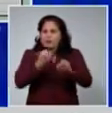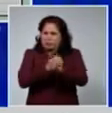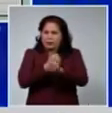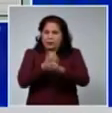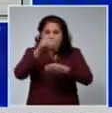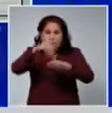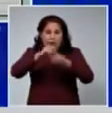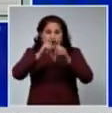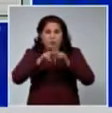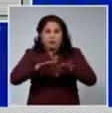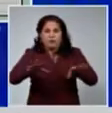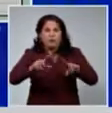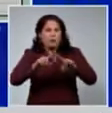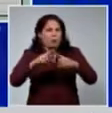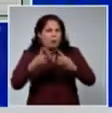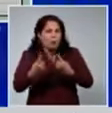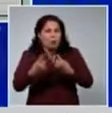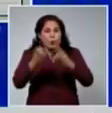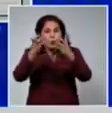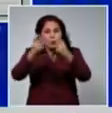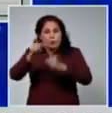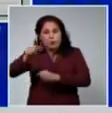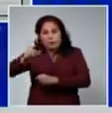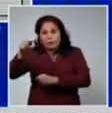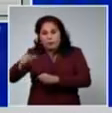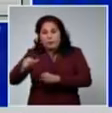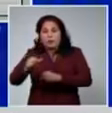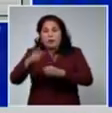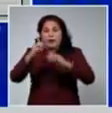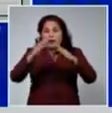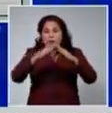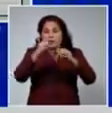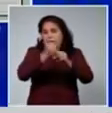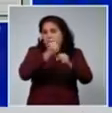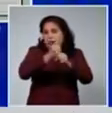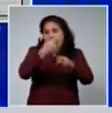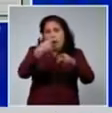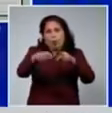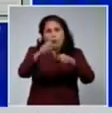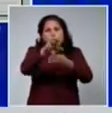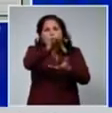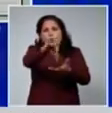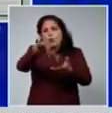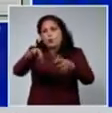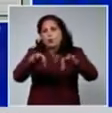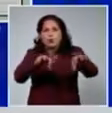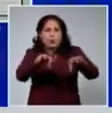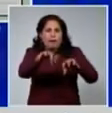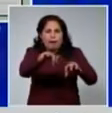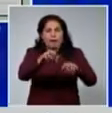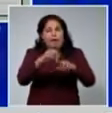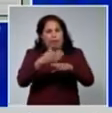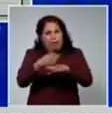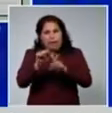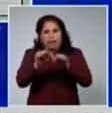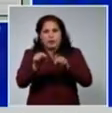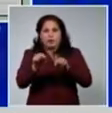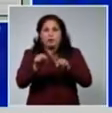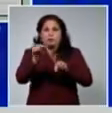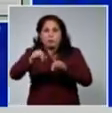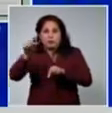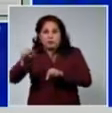fue eliminado detalló que ese es el movimiento que tiene